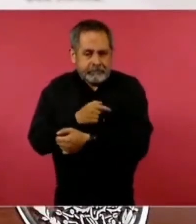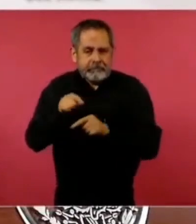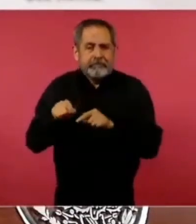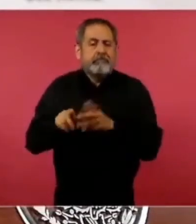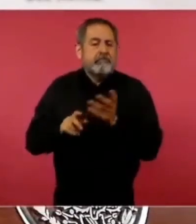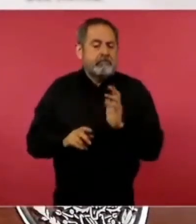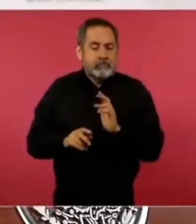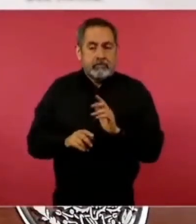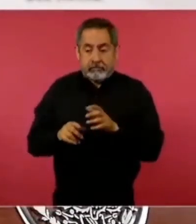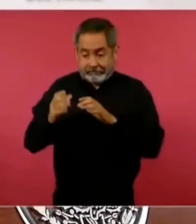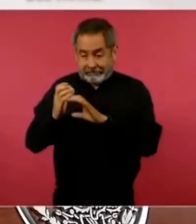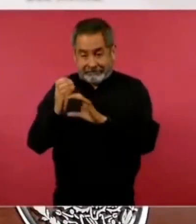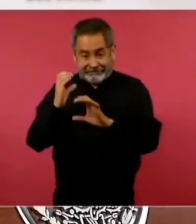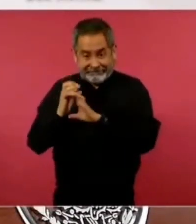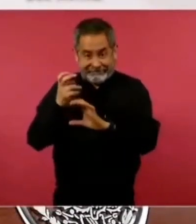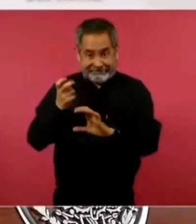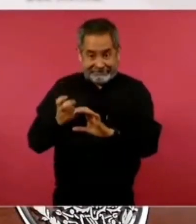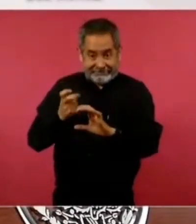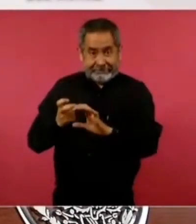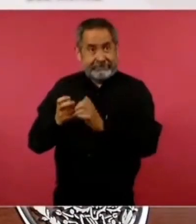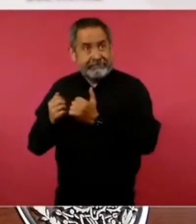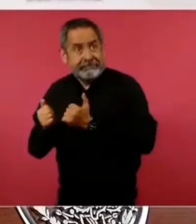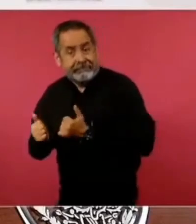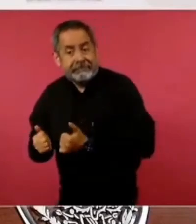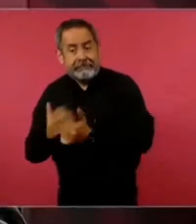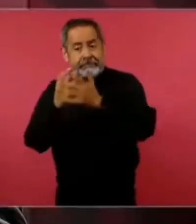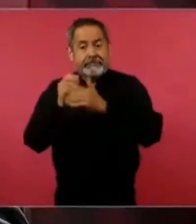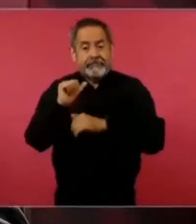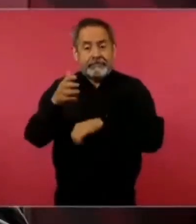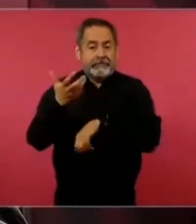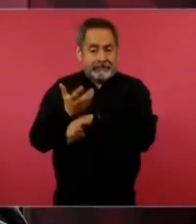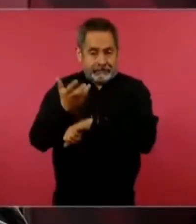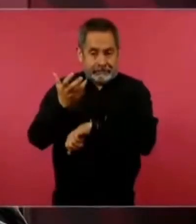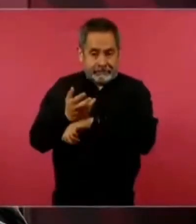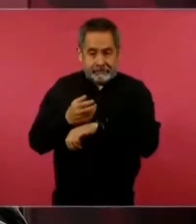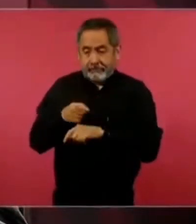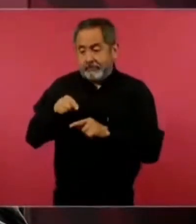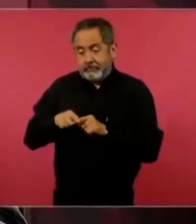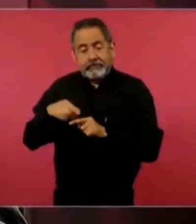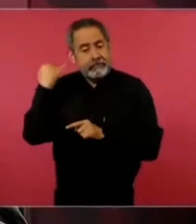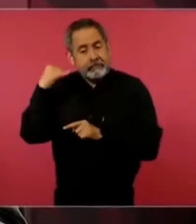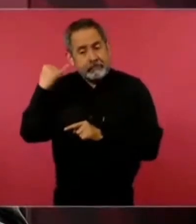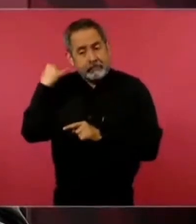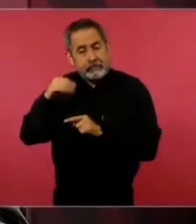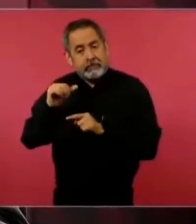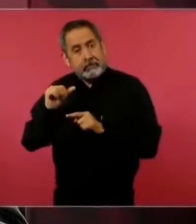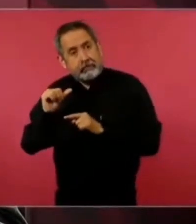a llevar a Estados Unidos, que trasladaban heroína desde Iguala.